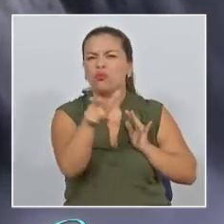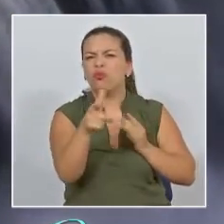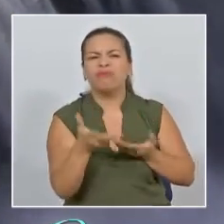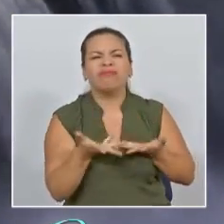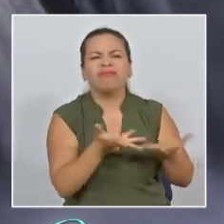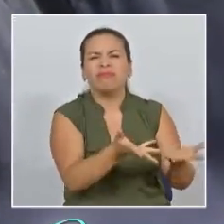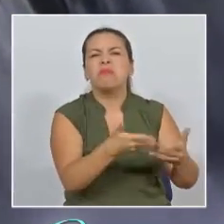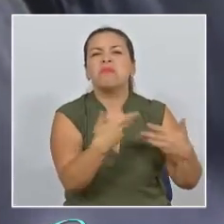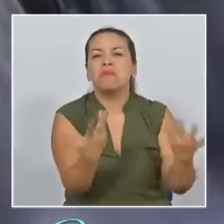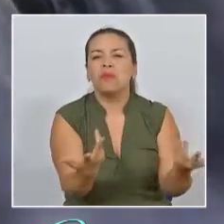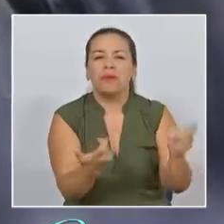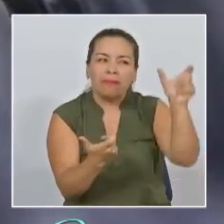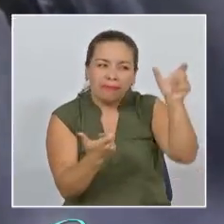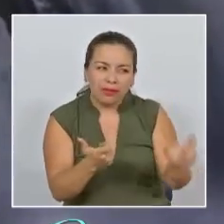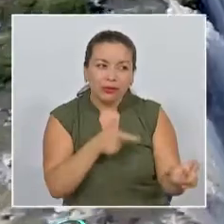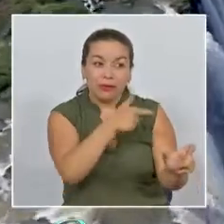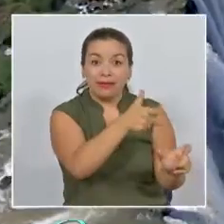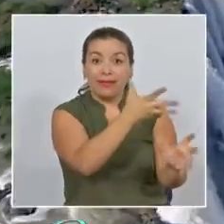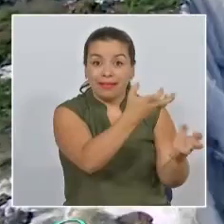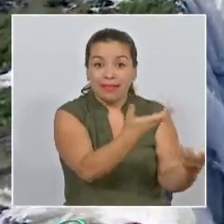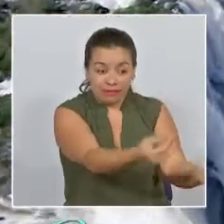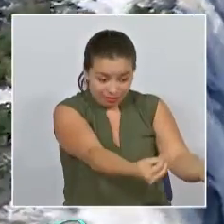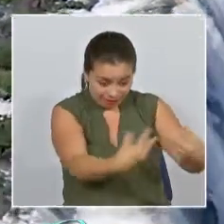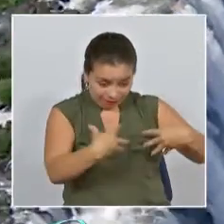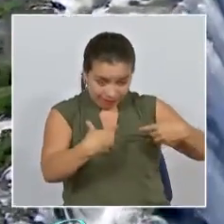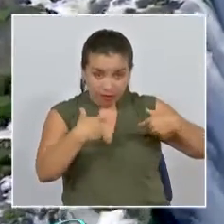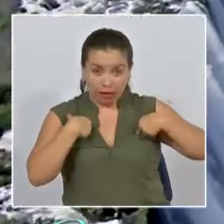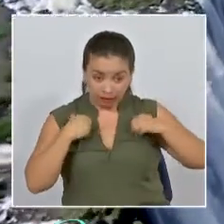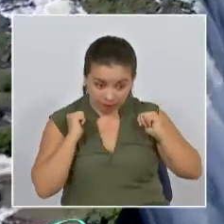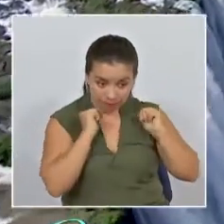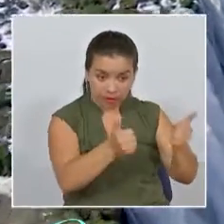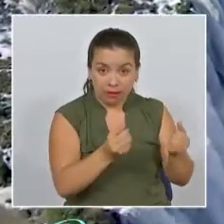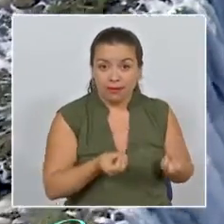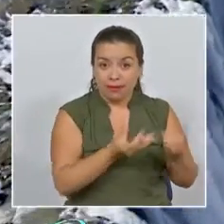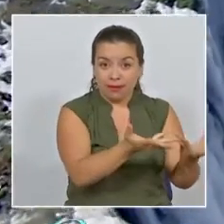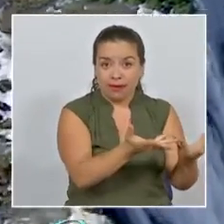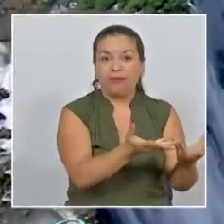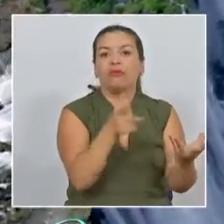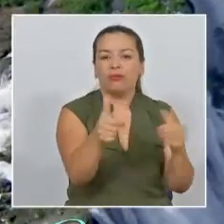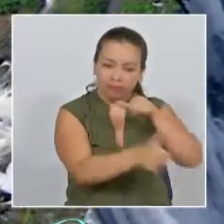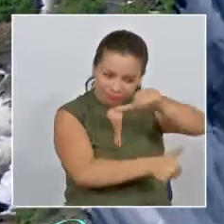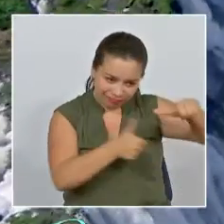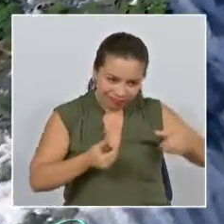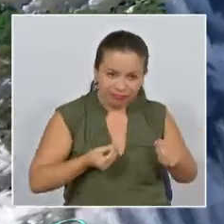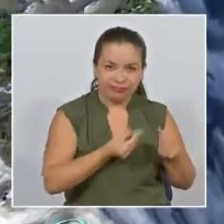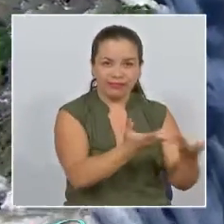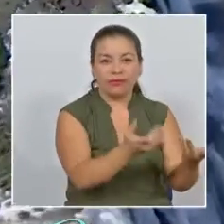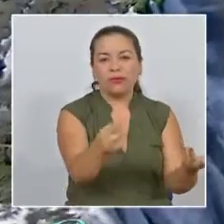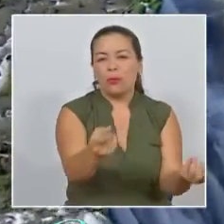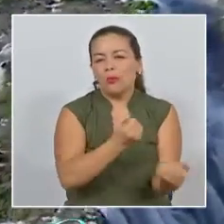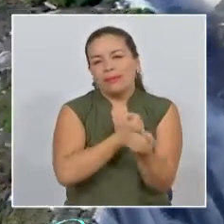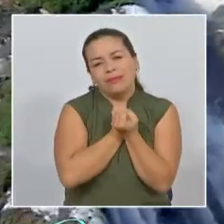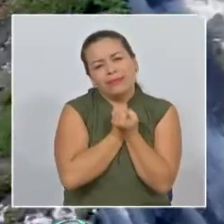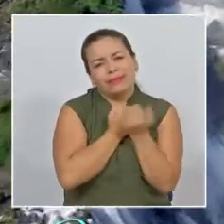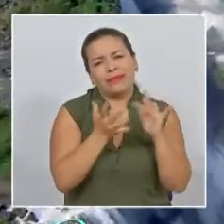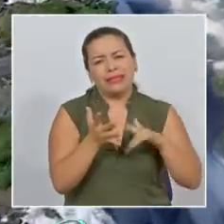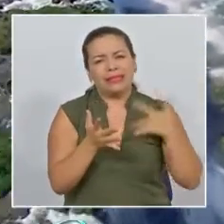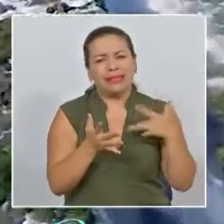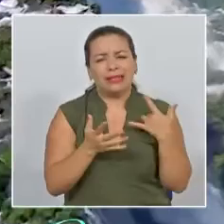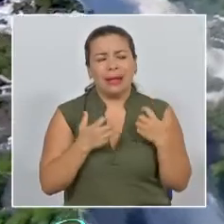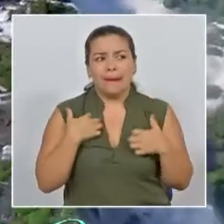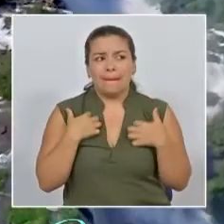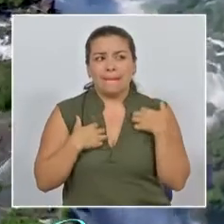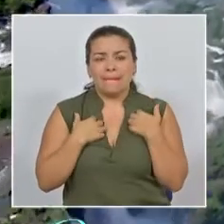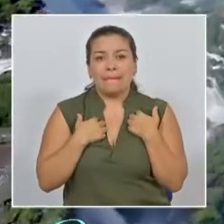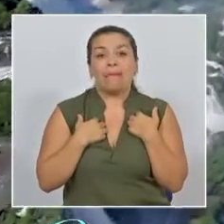amas exactamente lo que ella quiere para sí misma. Cuando estás enamorado, te sientes vulnerable y sabes que esto